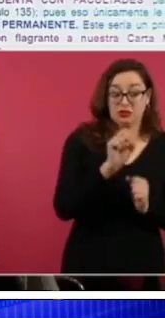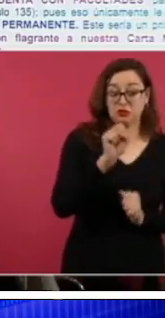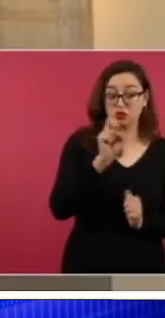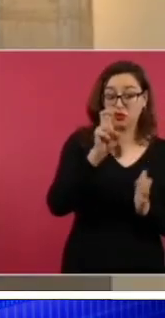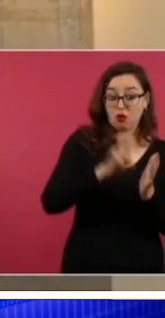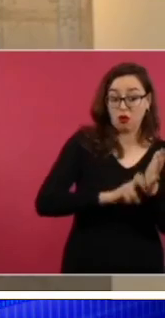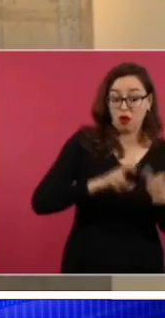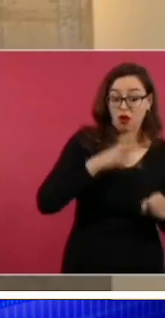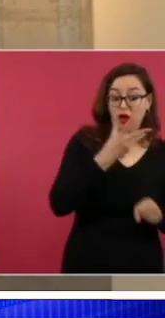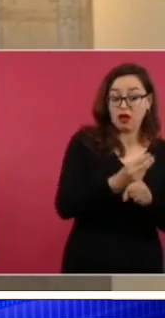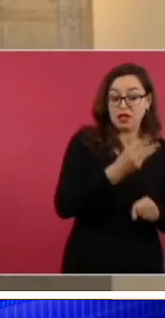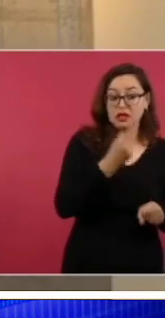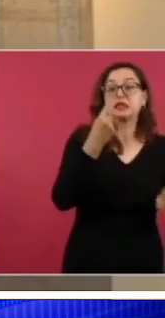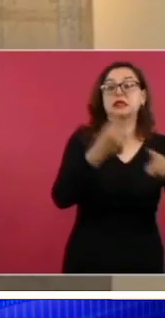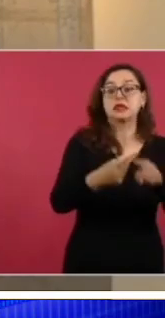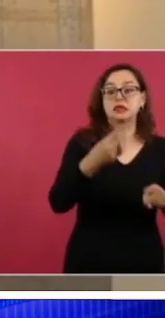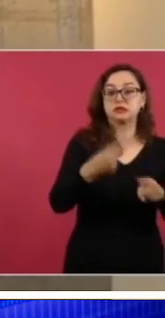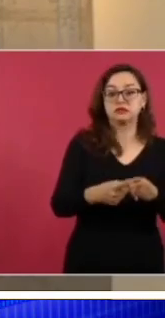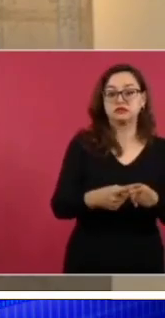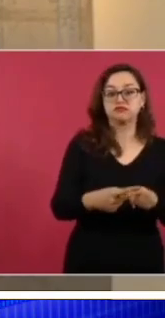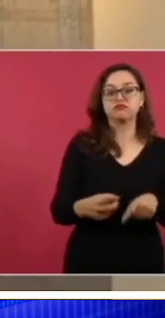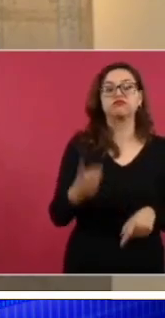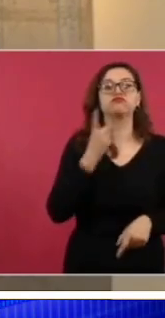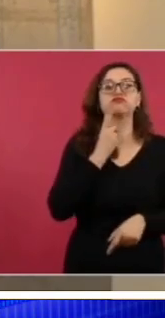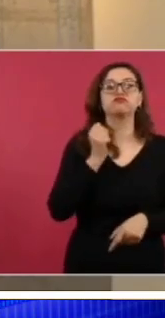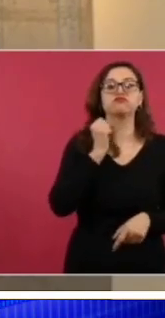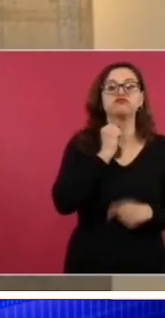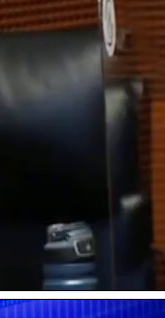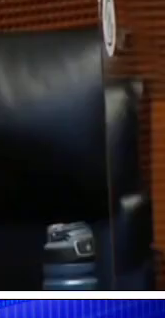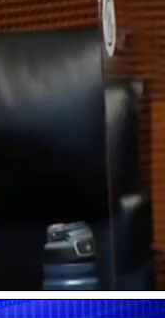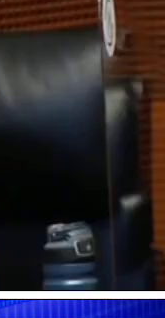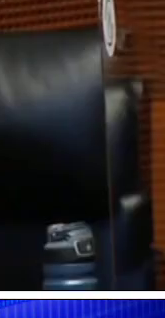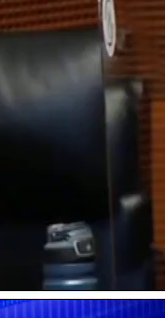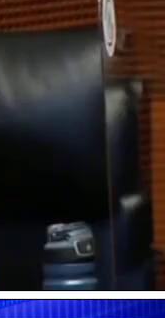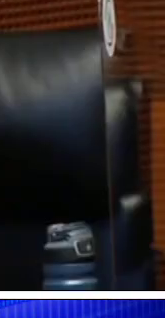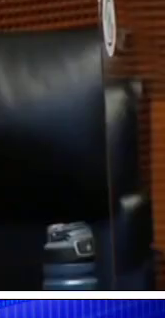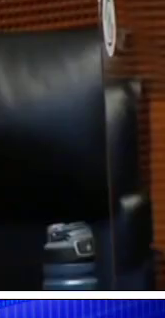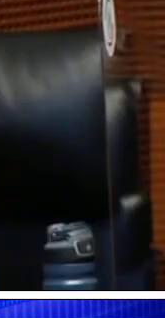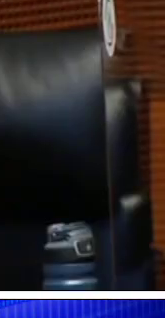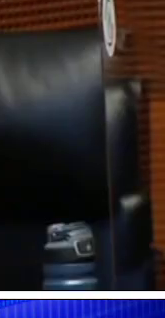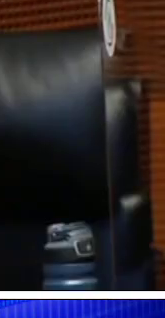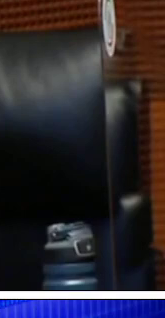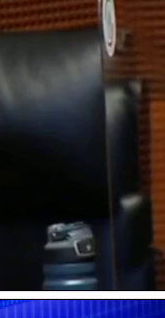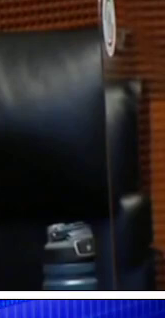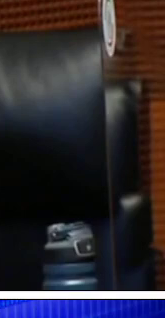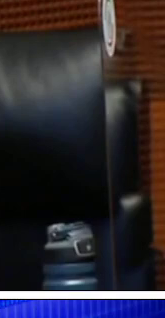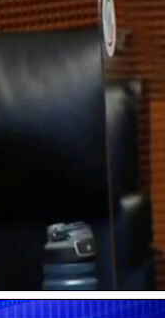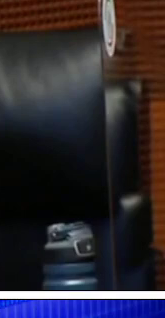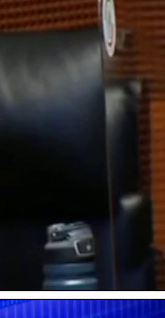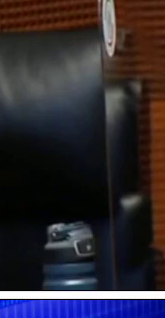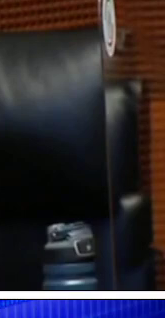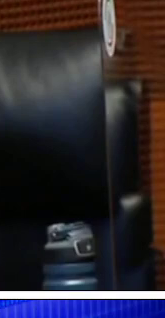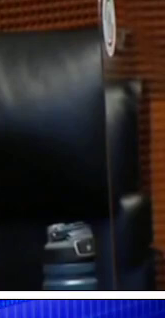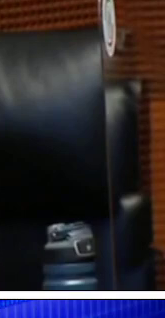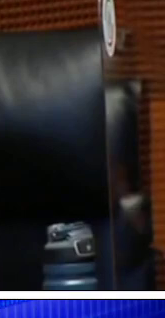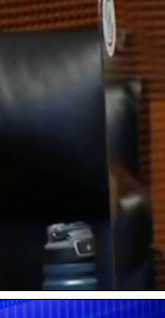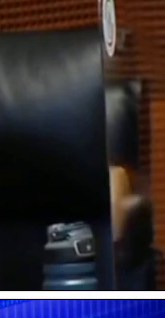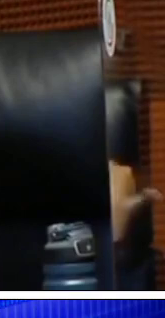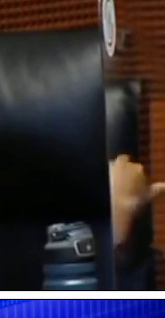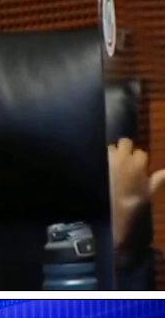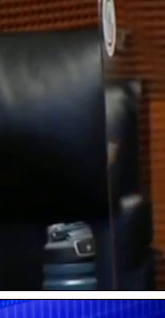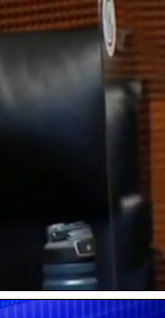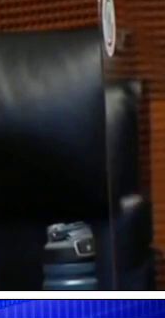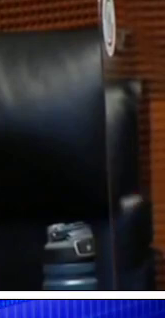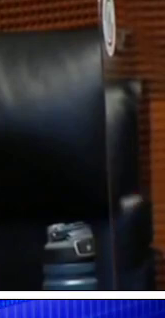de legisladores de alcaldes el gobernador es en fin de los políticos de la 4ta sin darle la espalda al